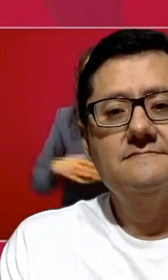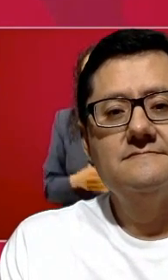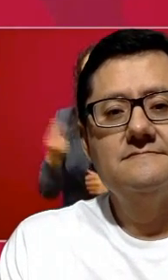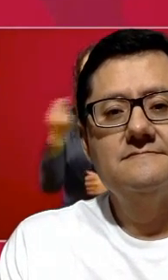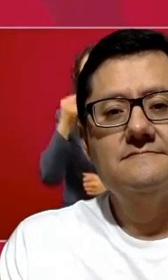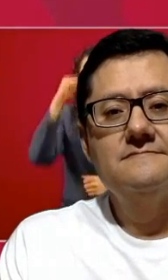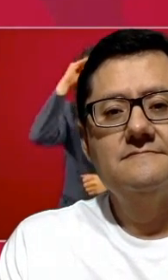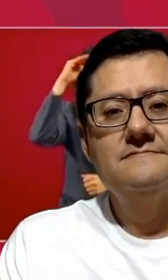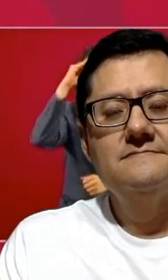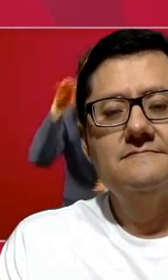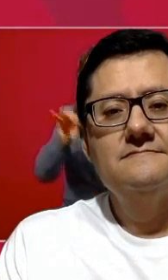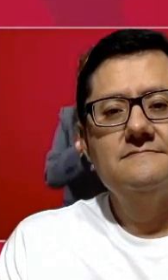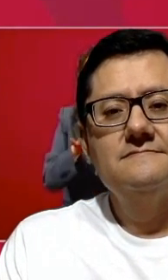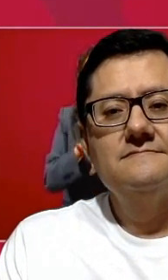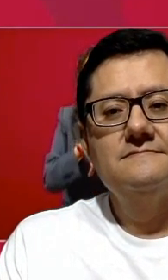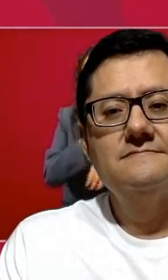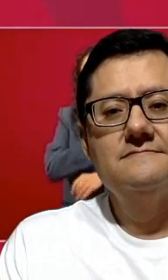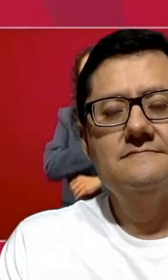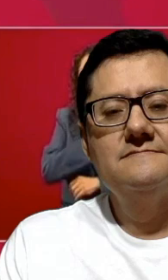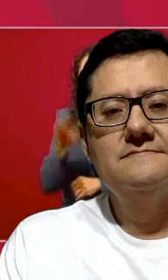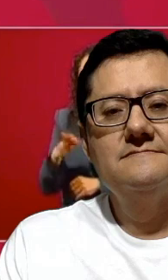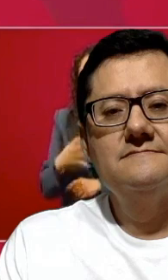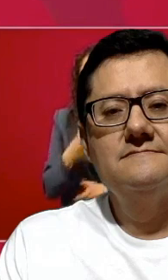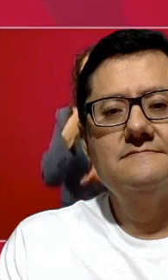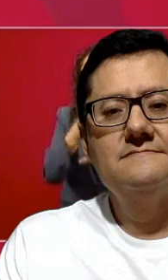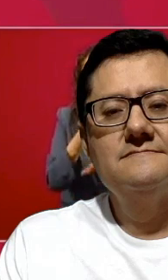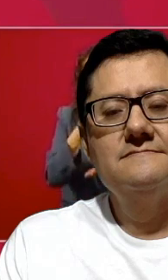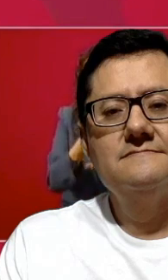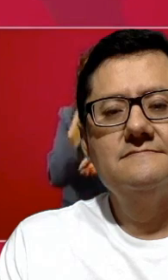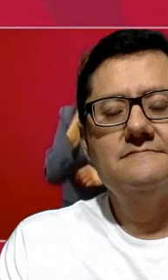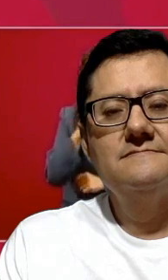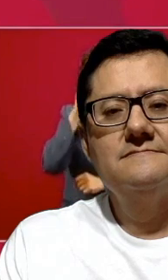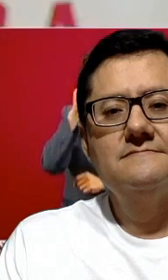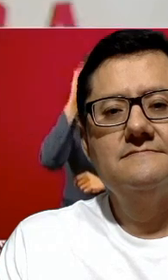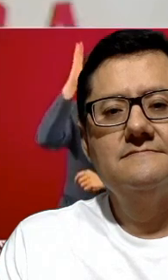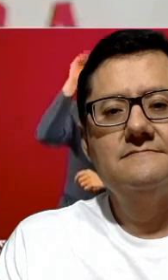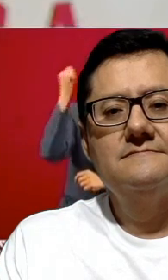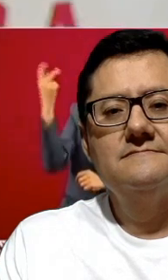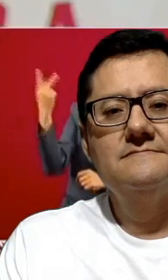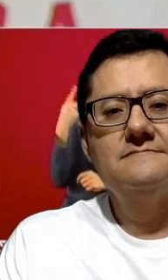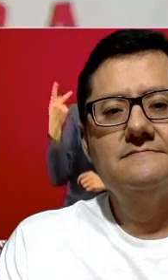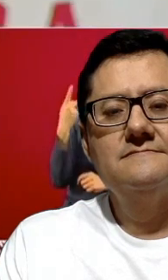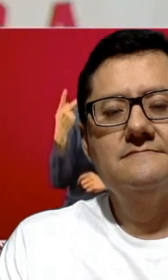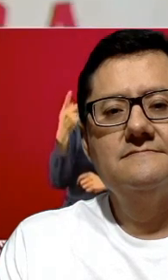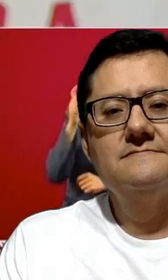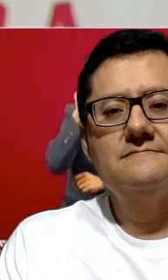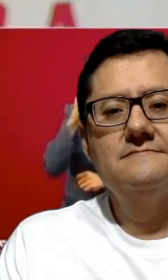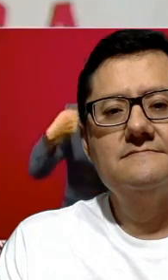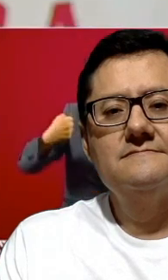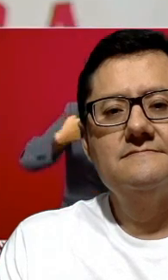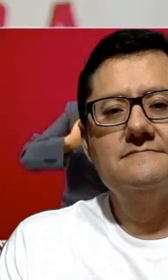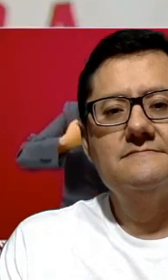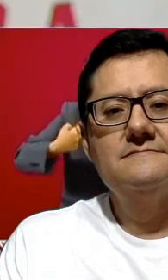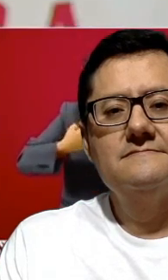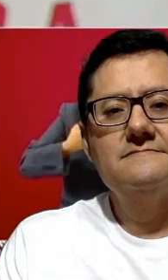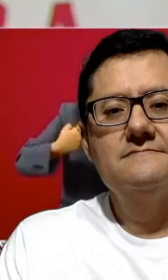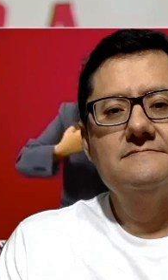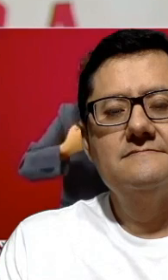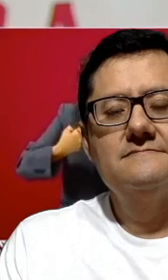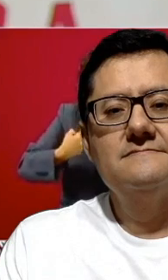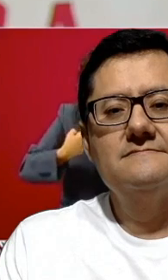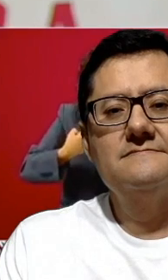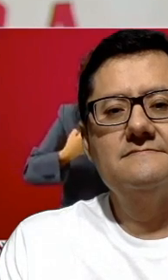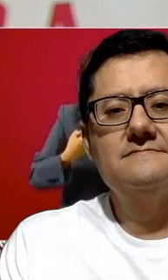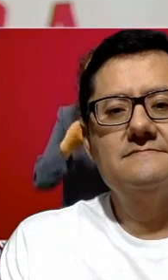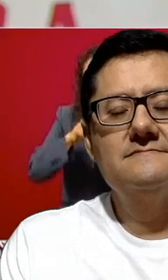resolver esas diferencias que son propias de vecinos y de